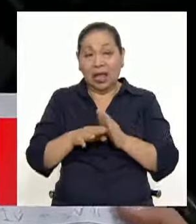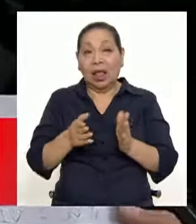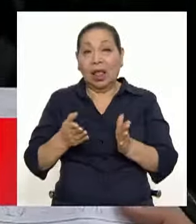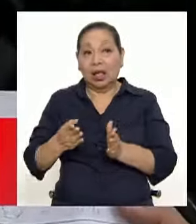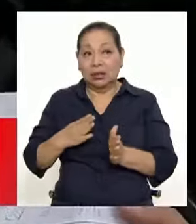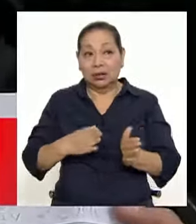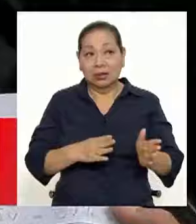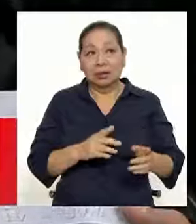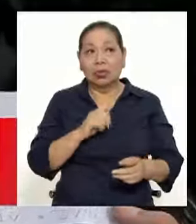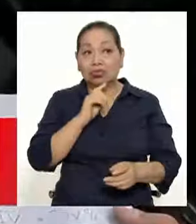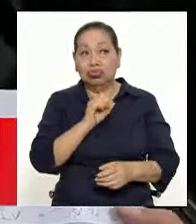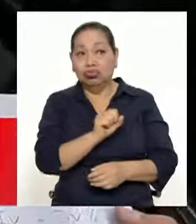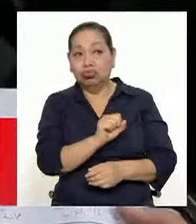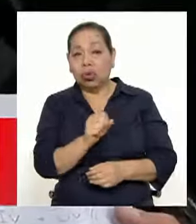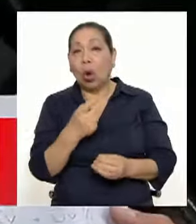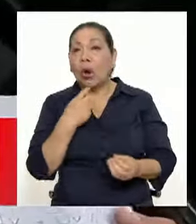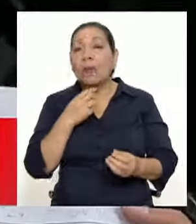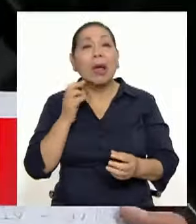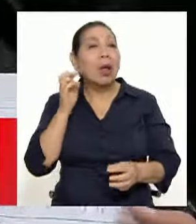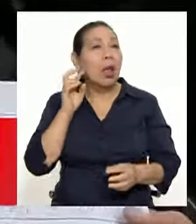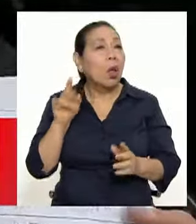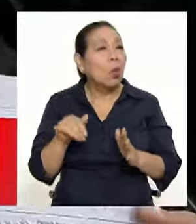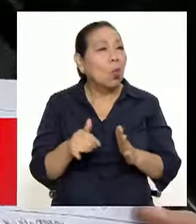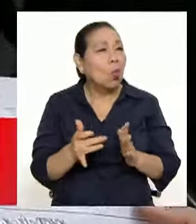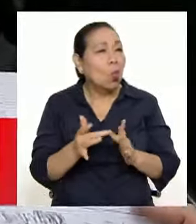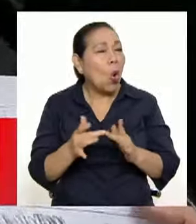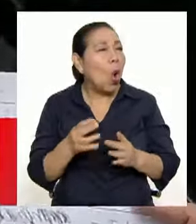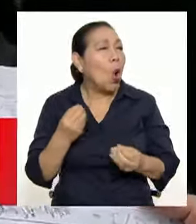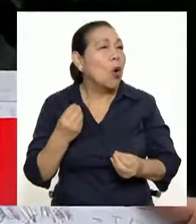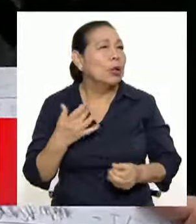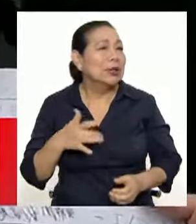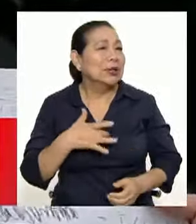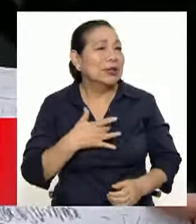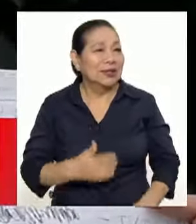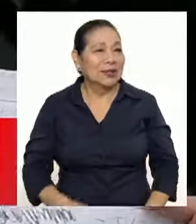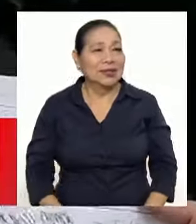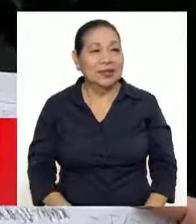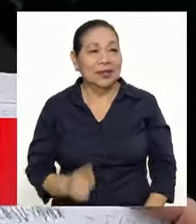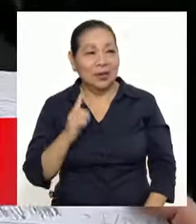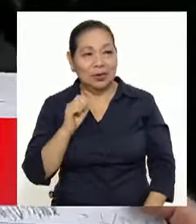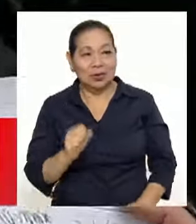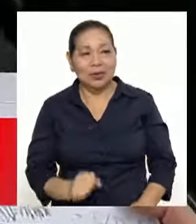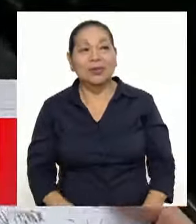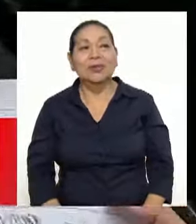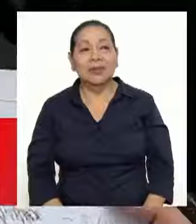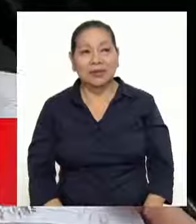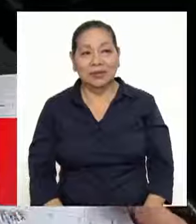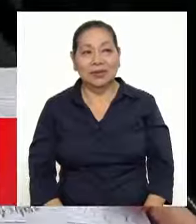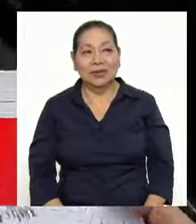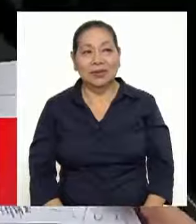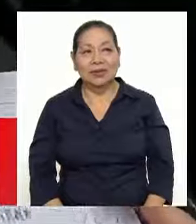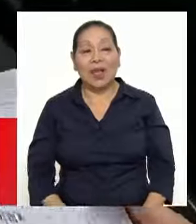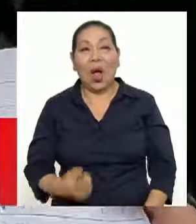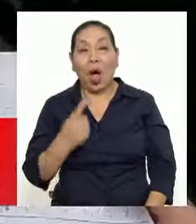media. Media. Ahí, ahí. Está acá. Ahí al fondo. Media, sí.